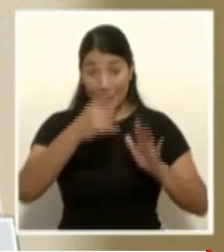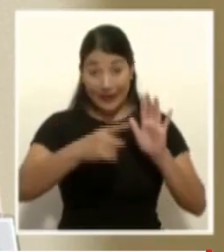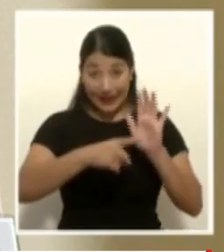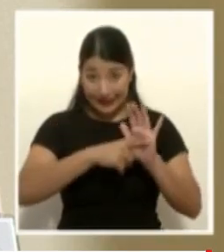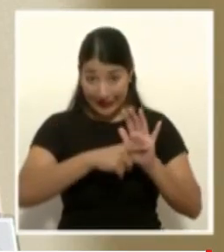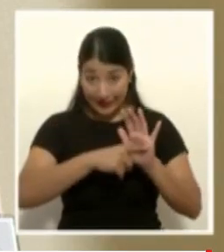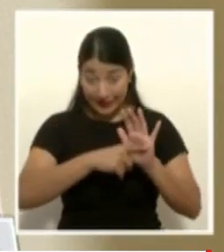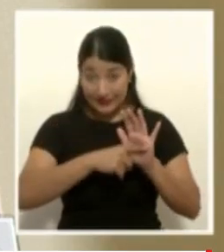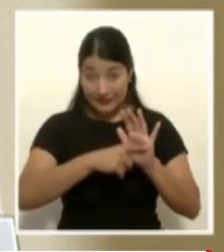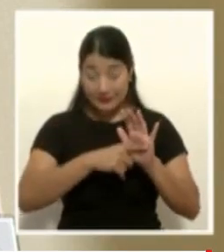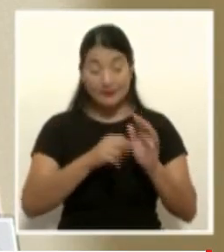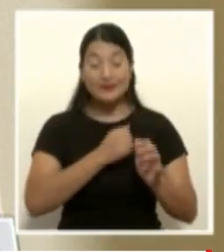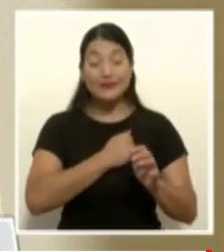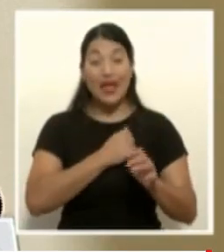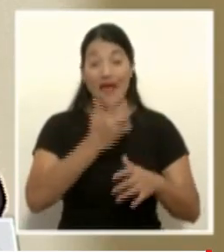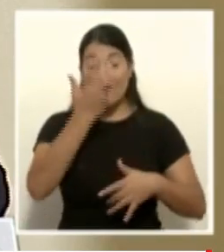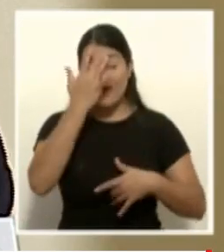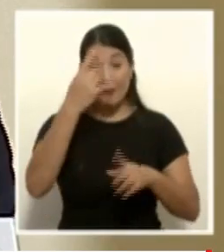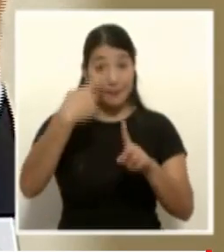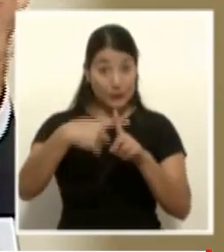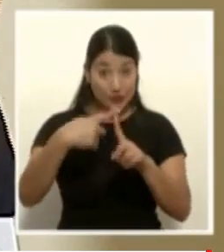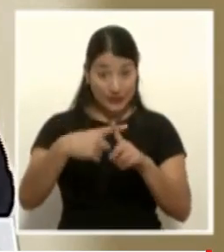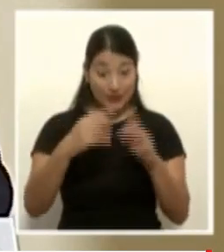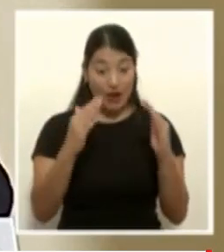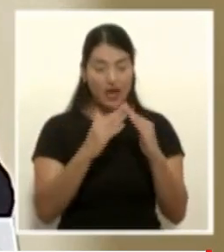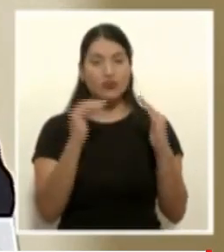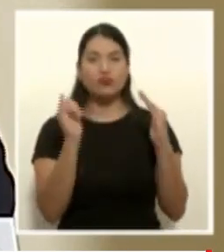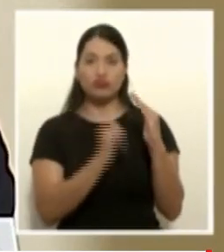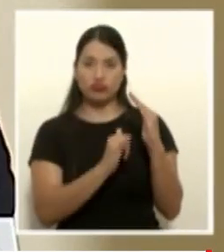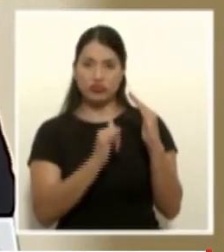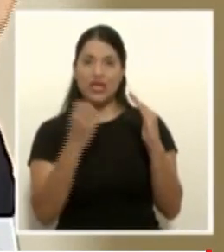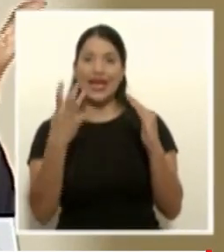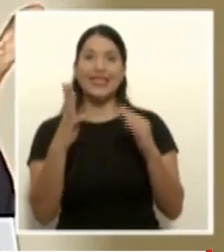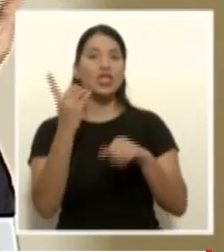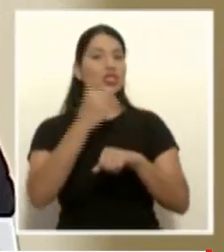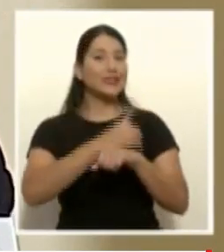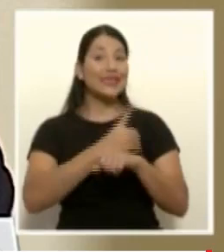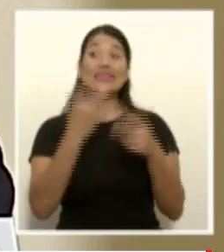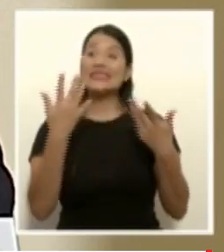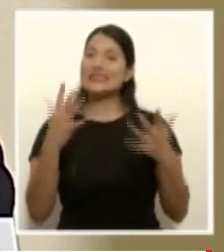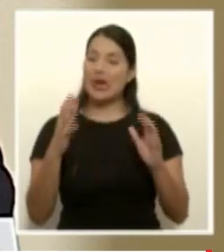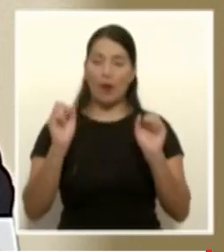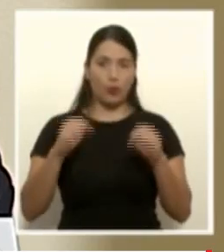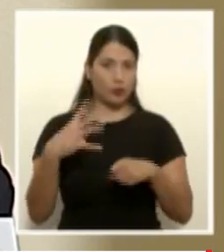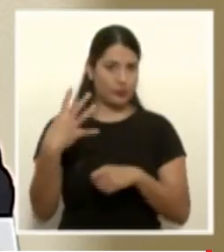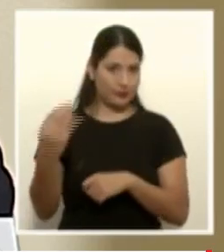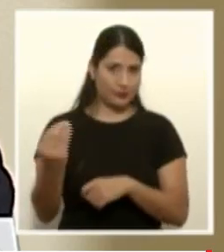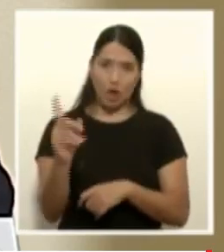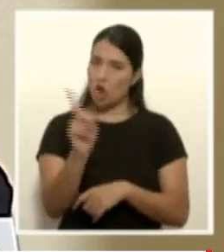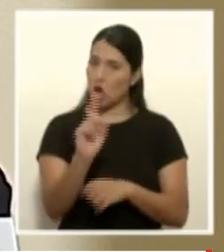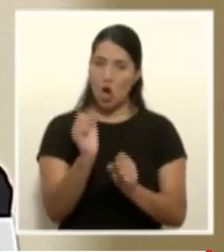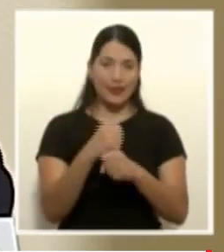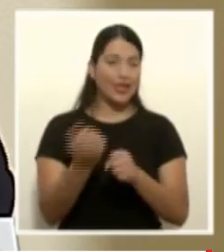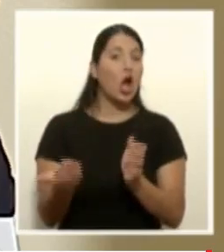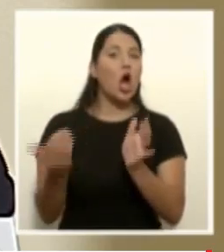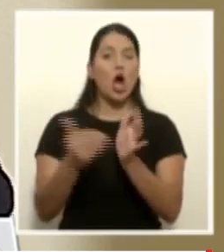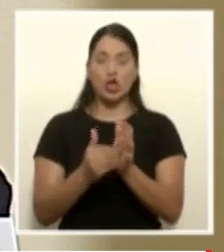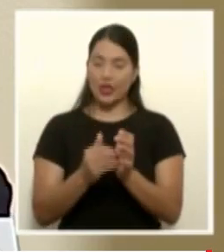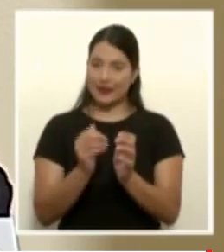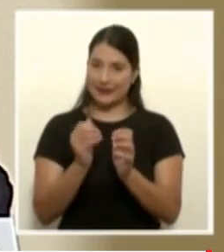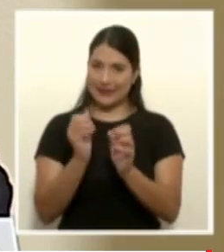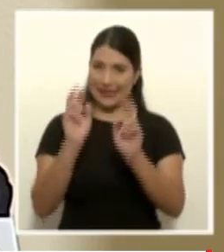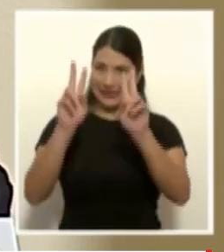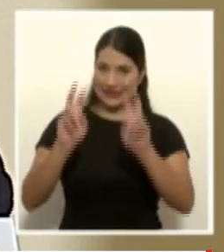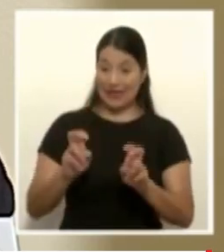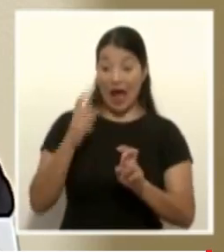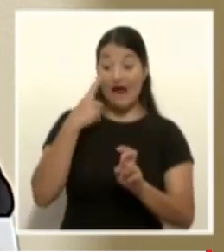que también ayuda inclusive a la logística, no hay que estar mandando personal de la salud a hacer la